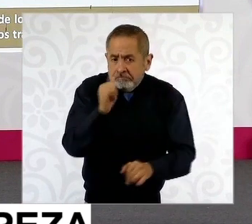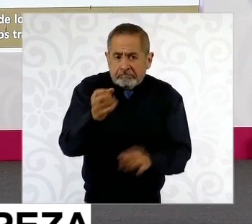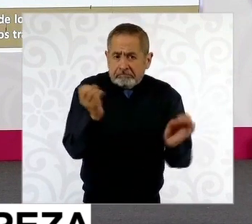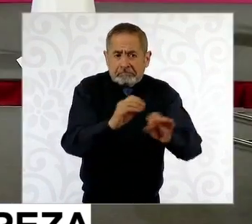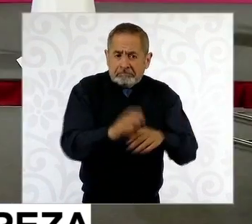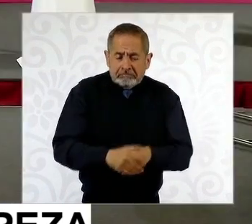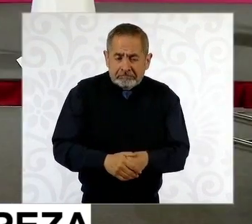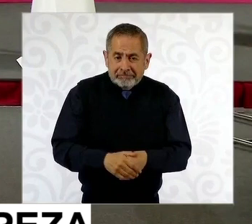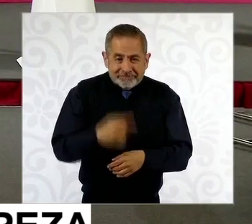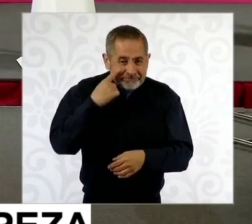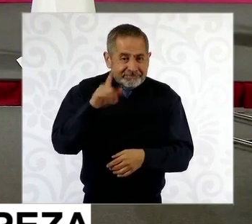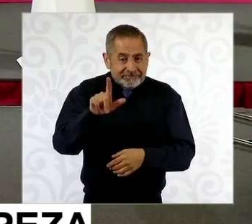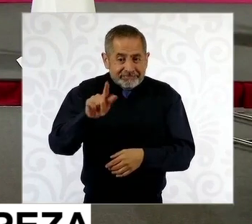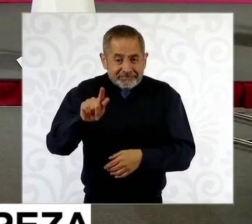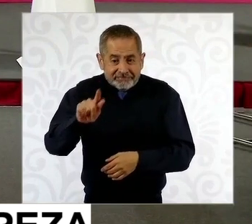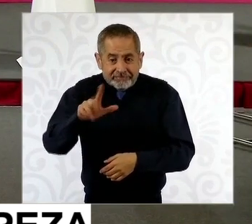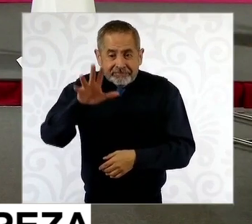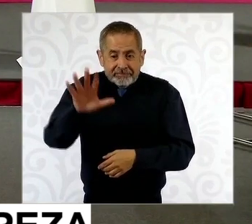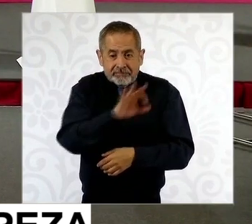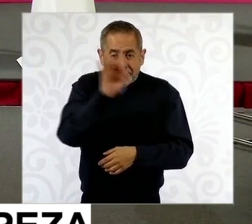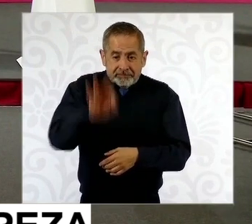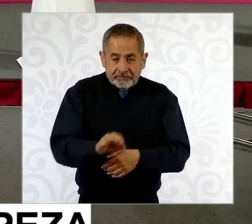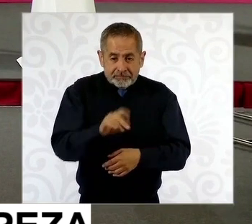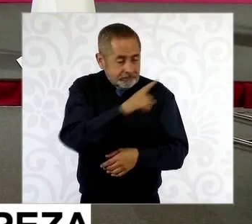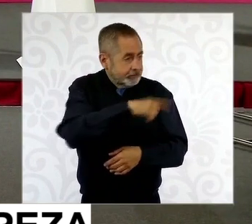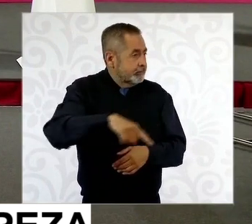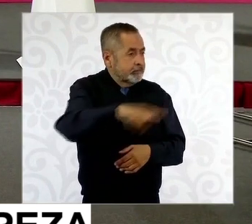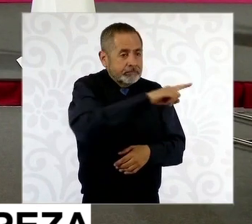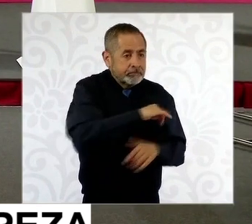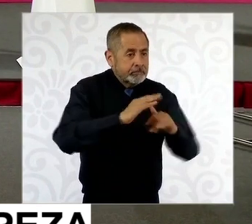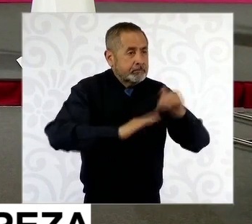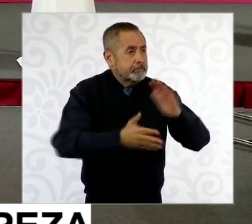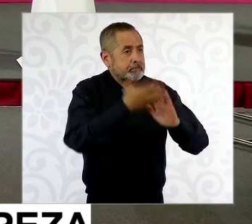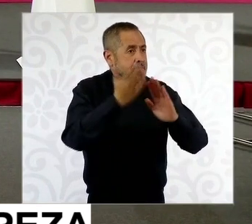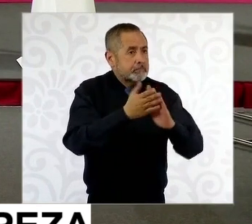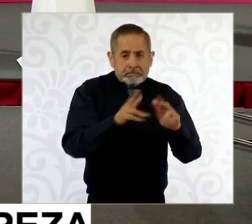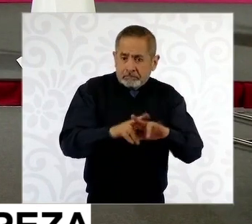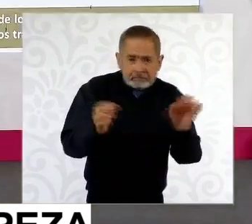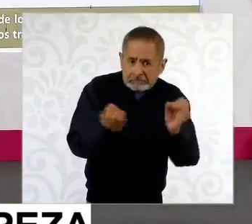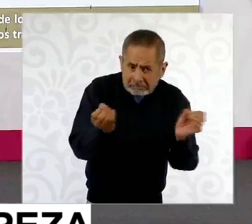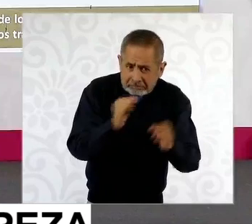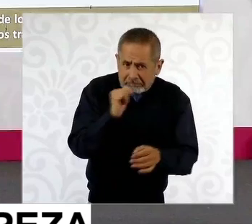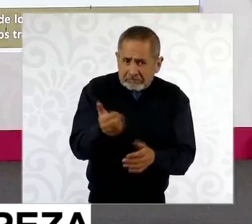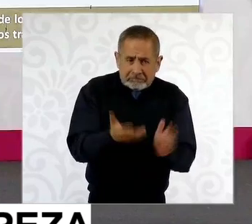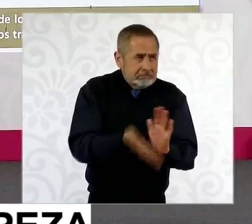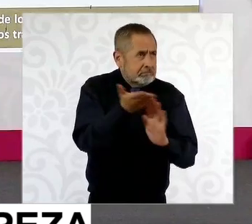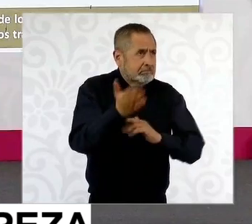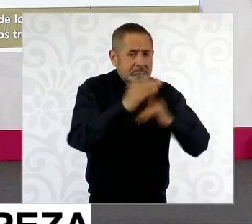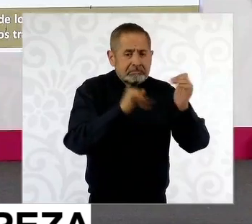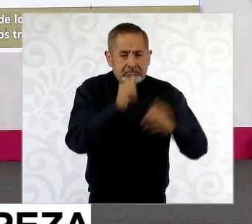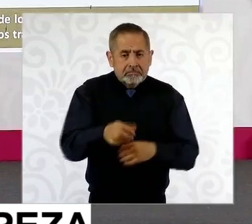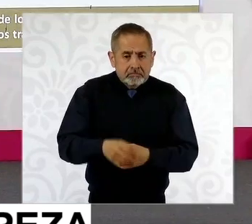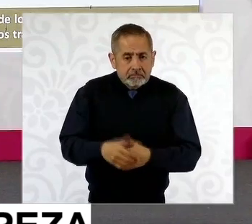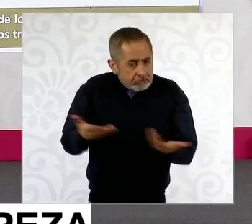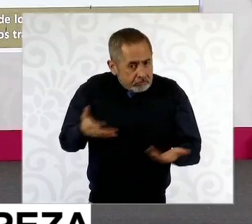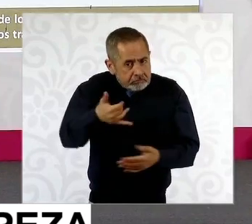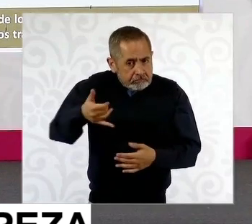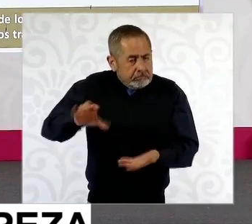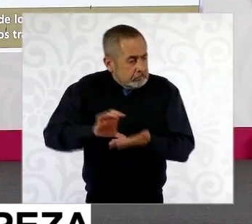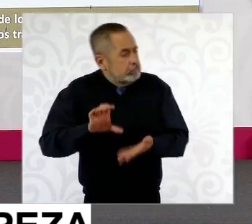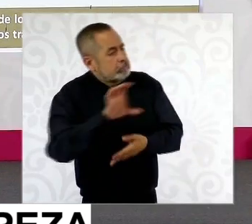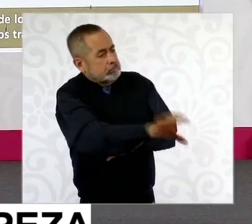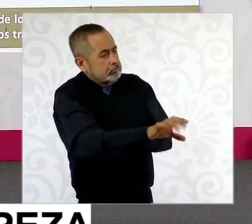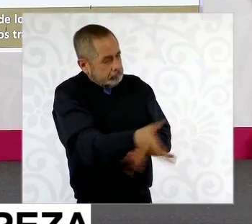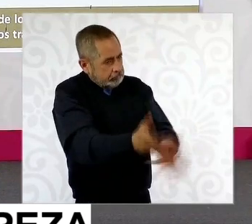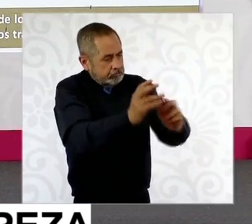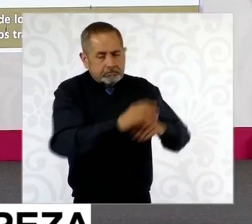de todas las viviendas de este programa no se han construido o no se construyeron ya. La totalidad